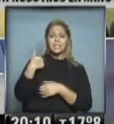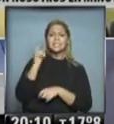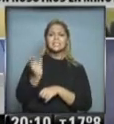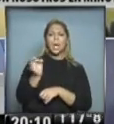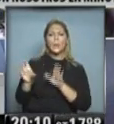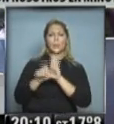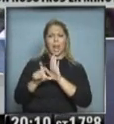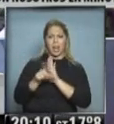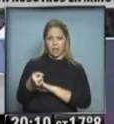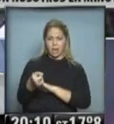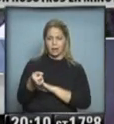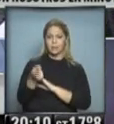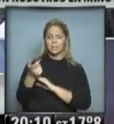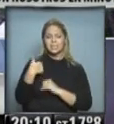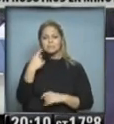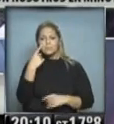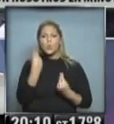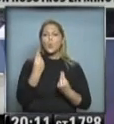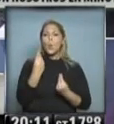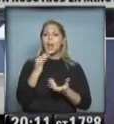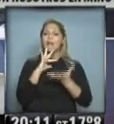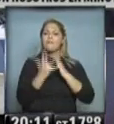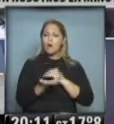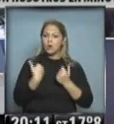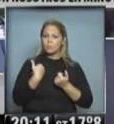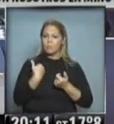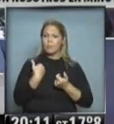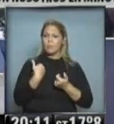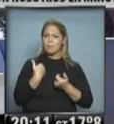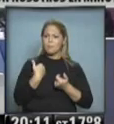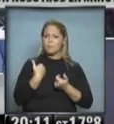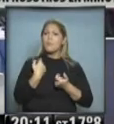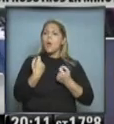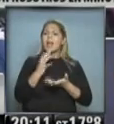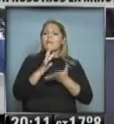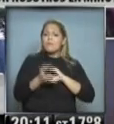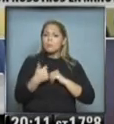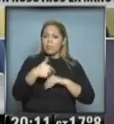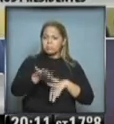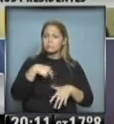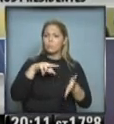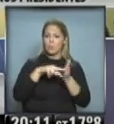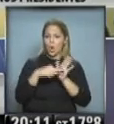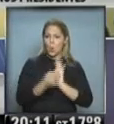legalmente estudiando qué salida jurídica vamos a dar a este problema que se presentó.